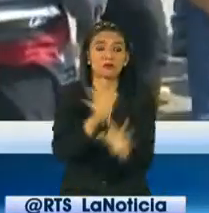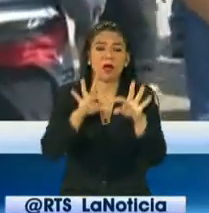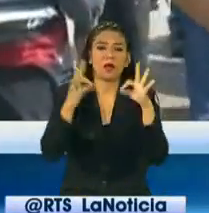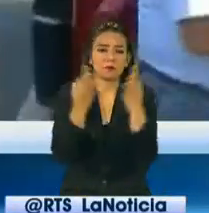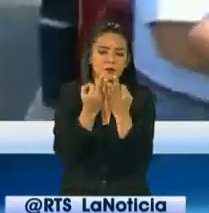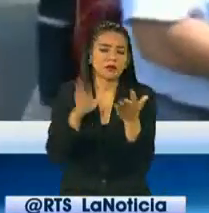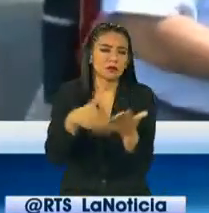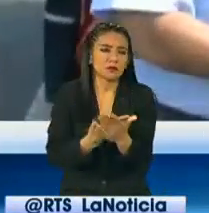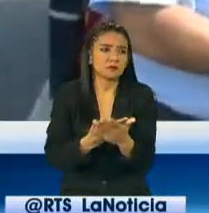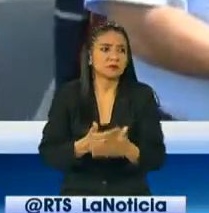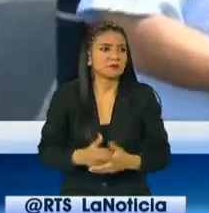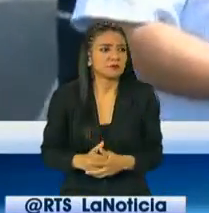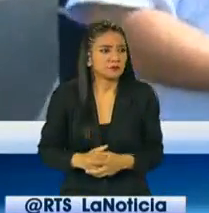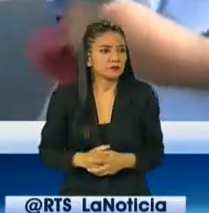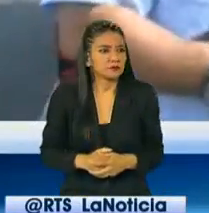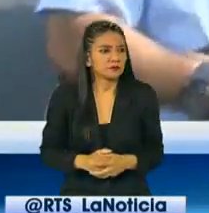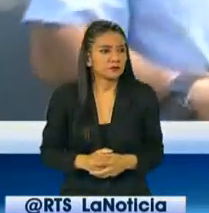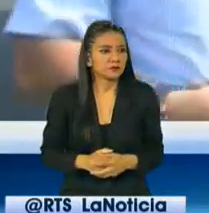al lugar.